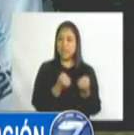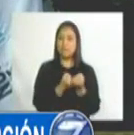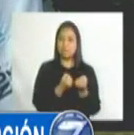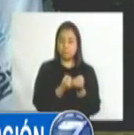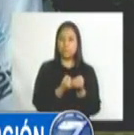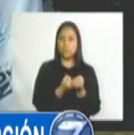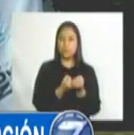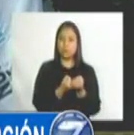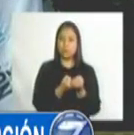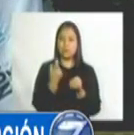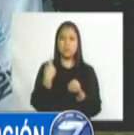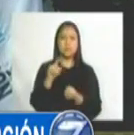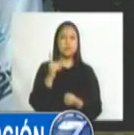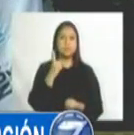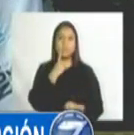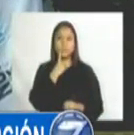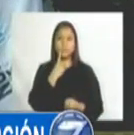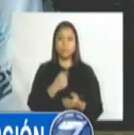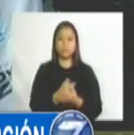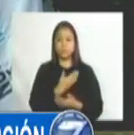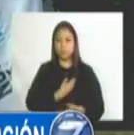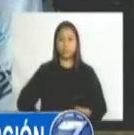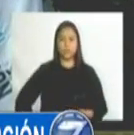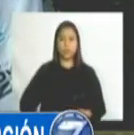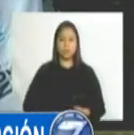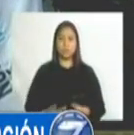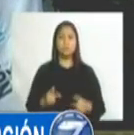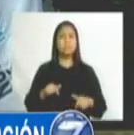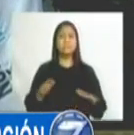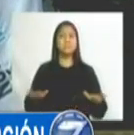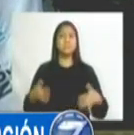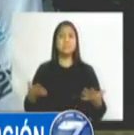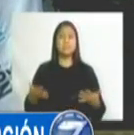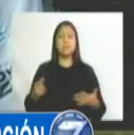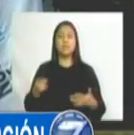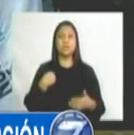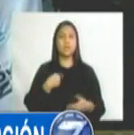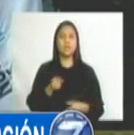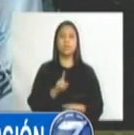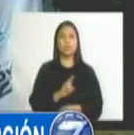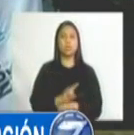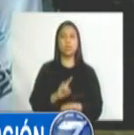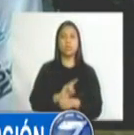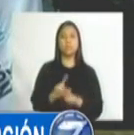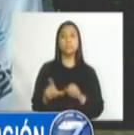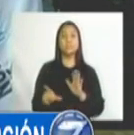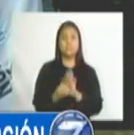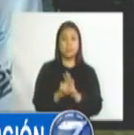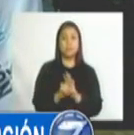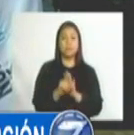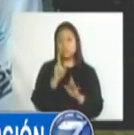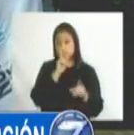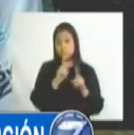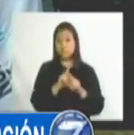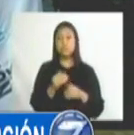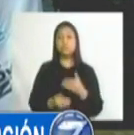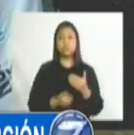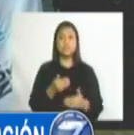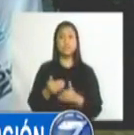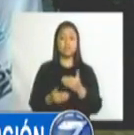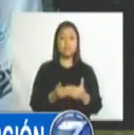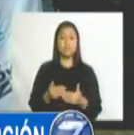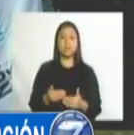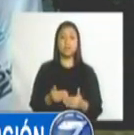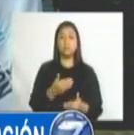firme de las autoridades. Esto requiere que no se permitan el uso de las leyes y los procedimientos de